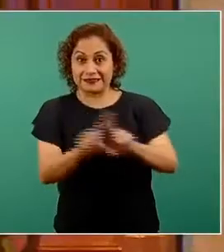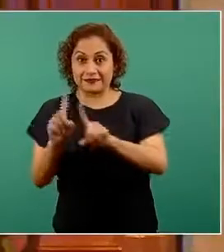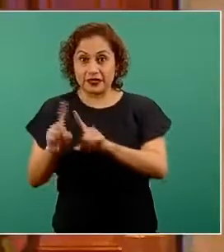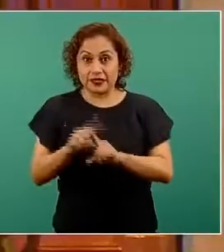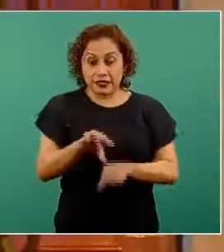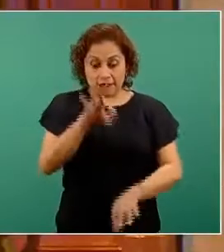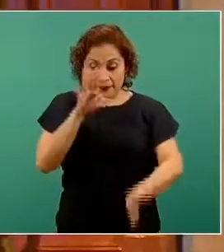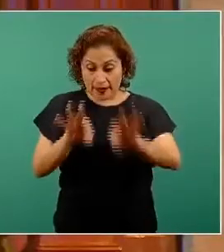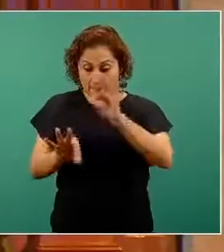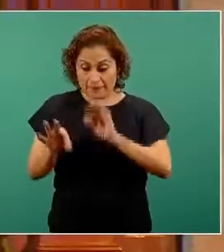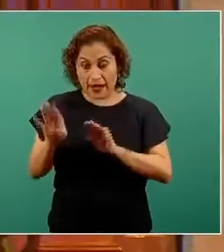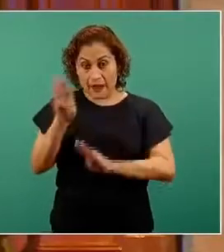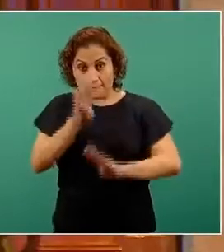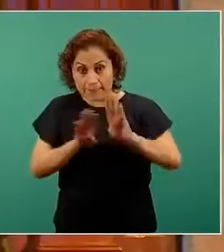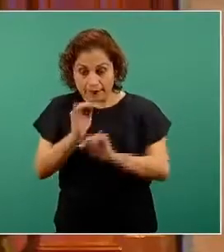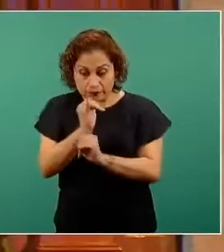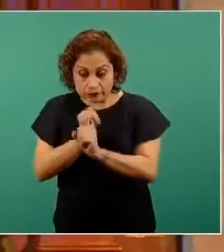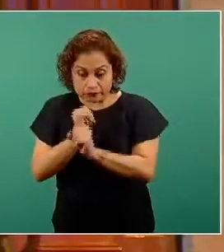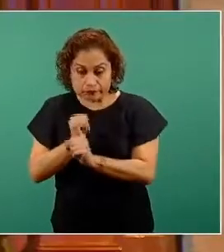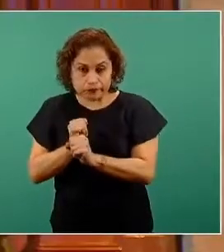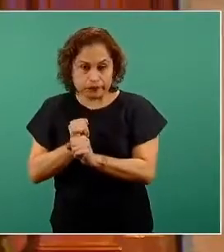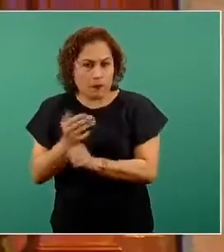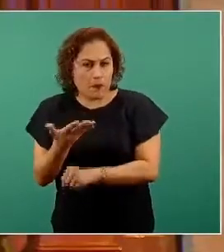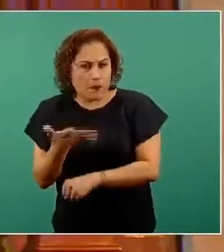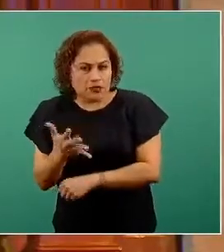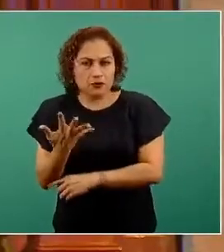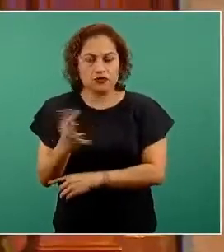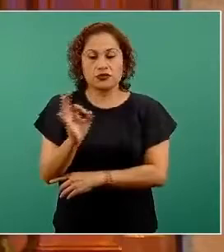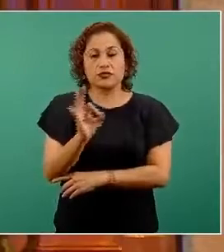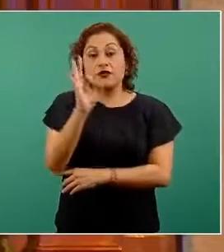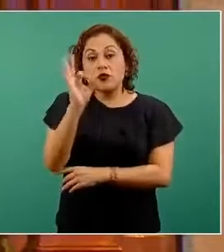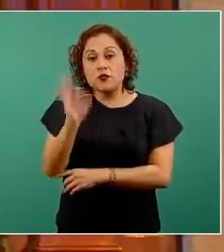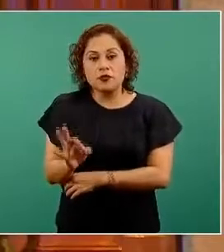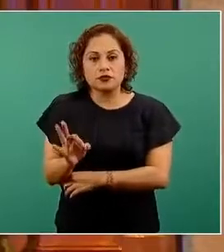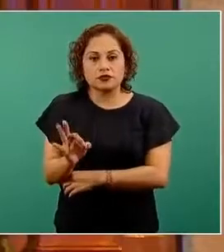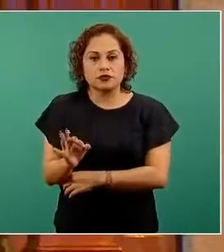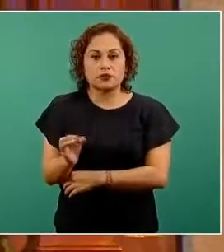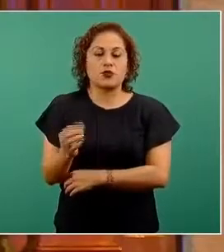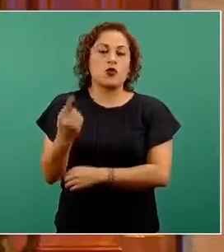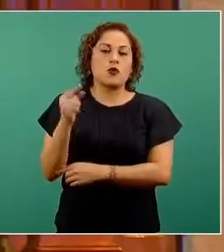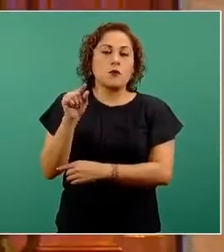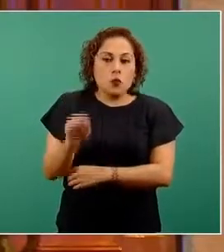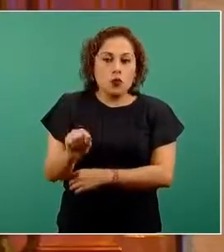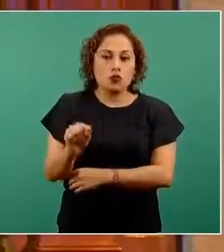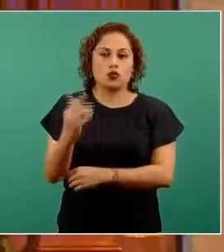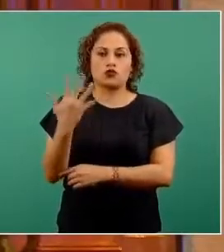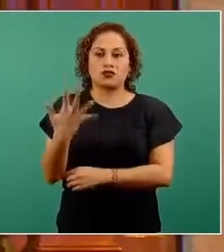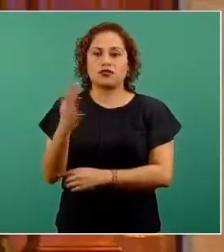identificación representa el 0.5%, es decir, menos del 1%,